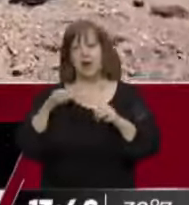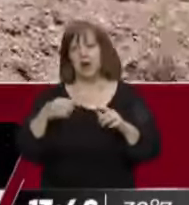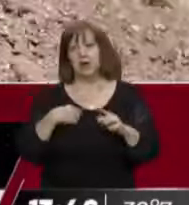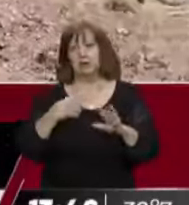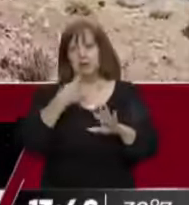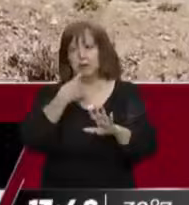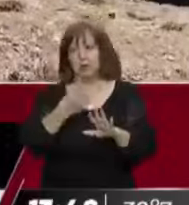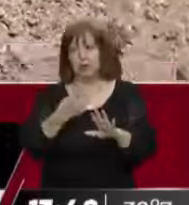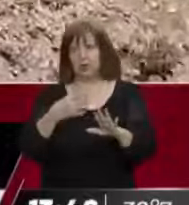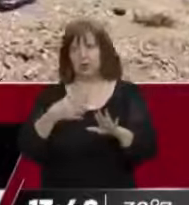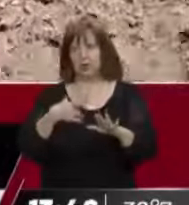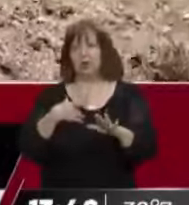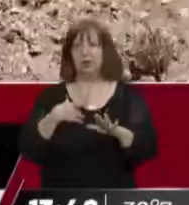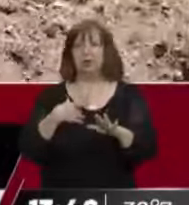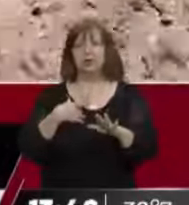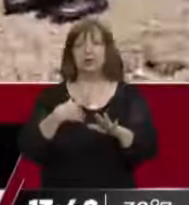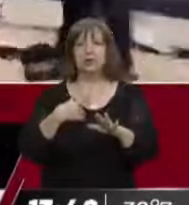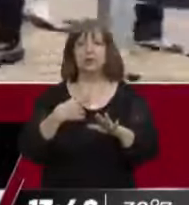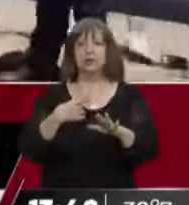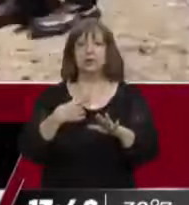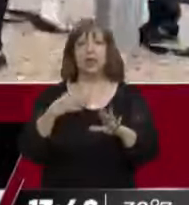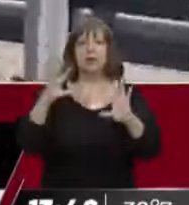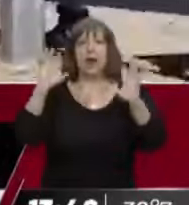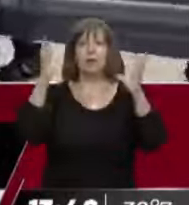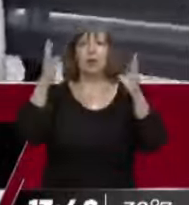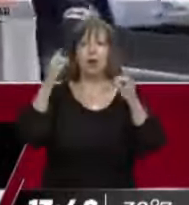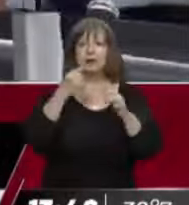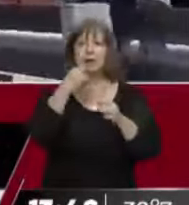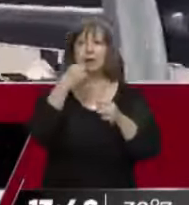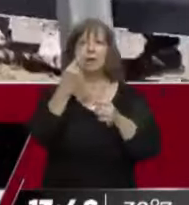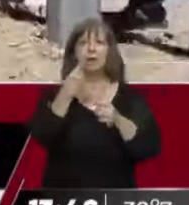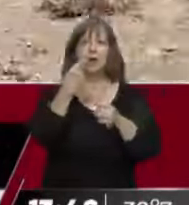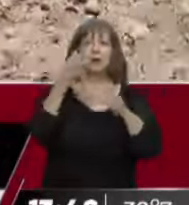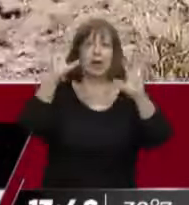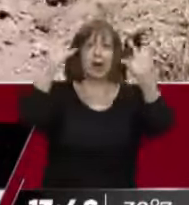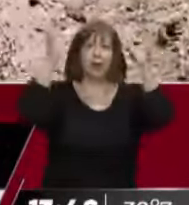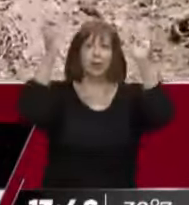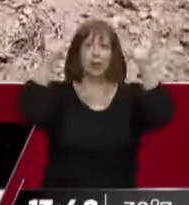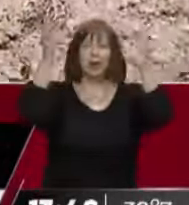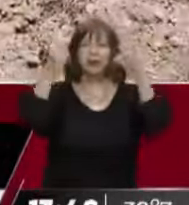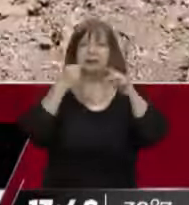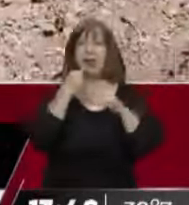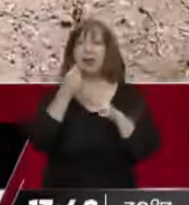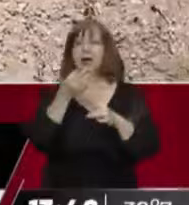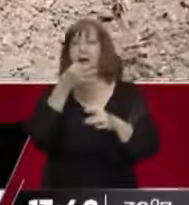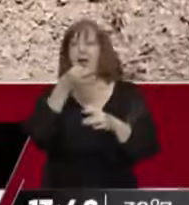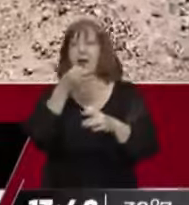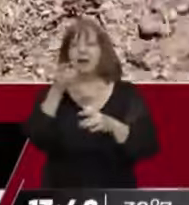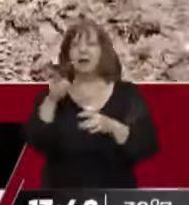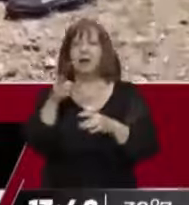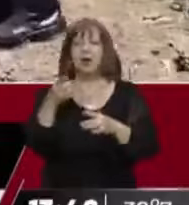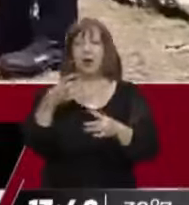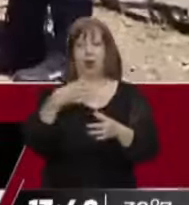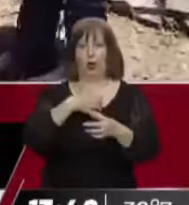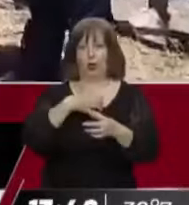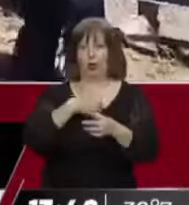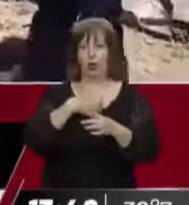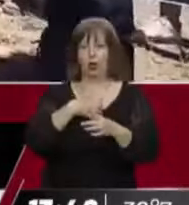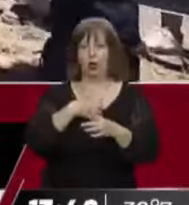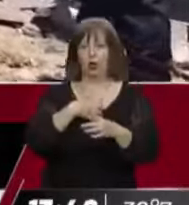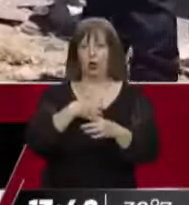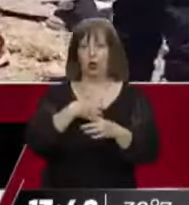a tratar de acercarnos hacia la ambulancia y vamos a tratar de ver justamente si podemos hablar con la persona